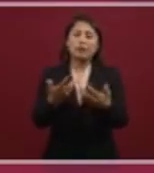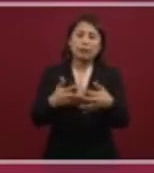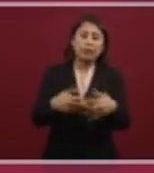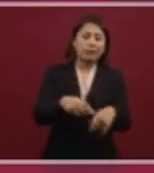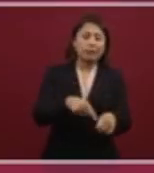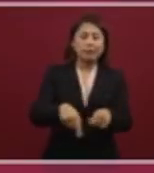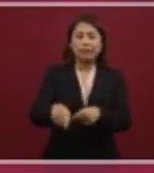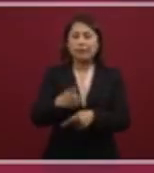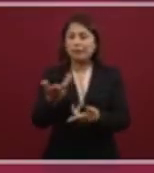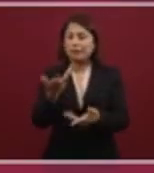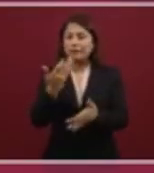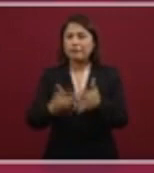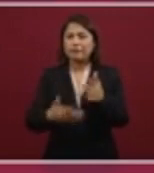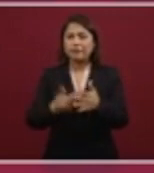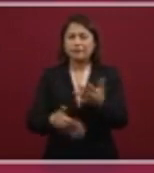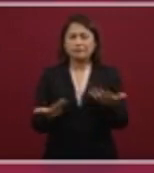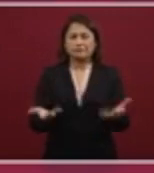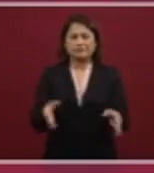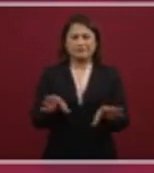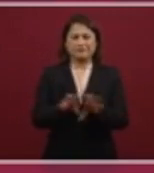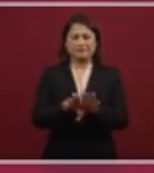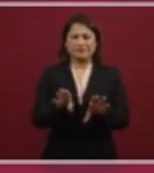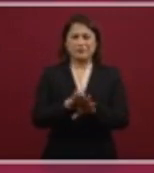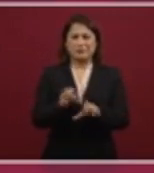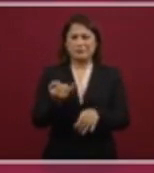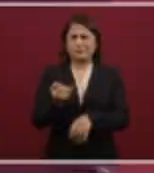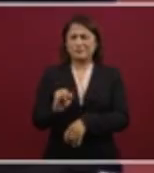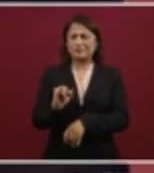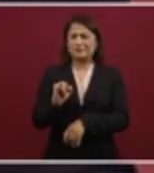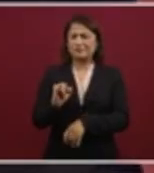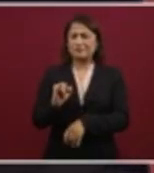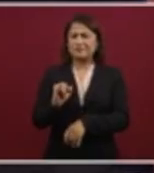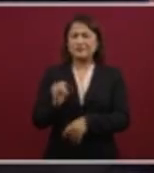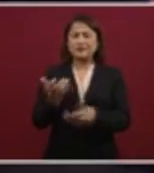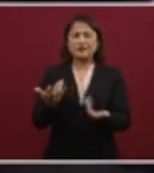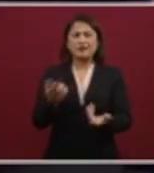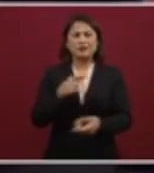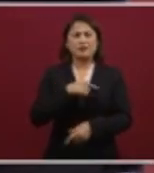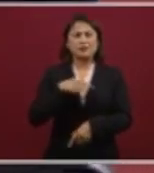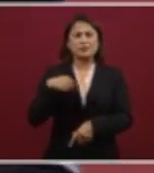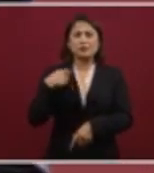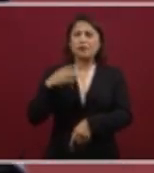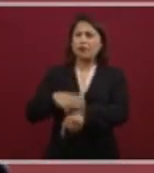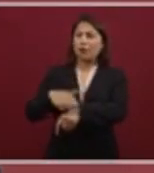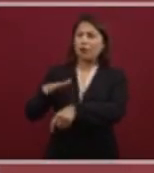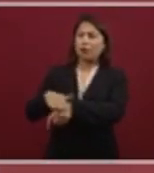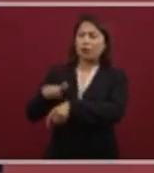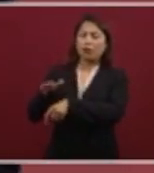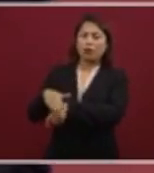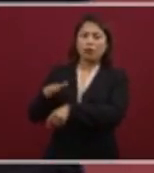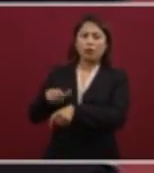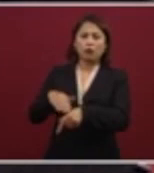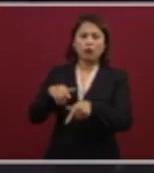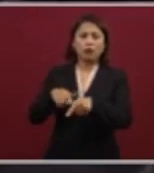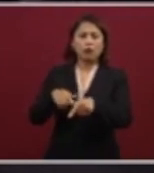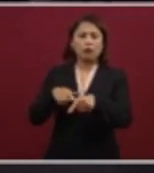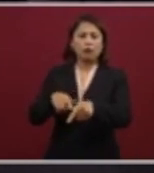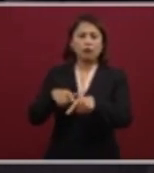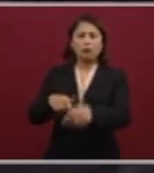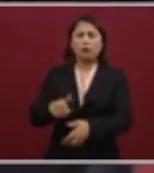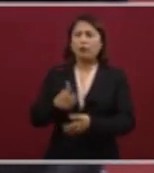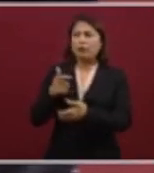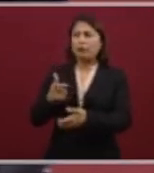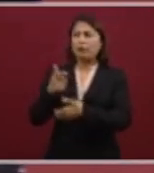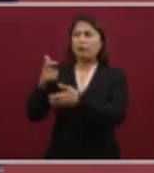Entonces, ¿cómo vamos a justificar el que seguimos convocando a entregar áreas para la